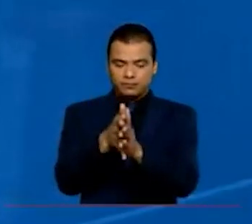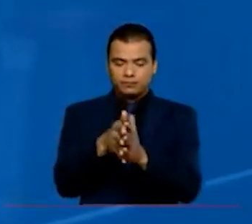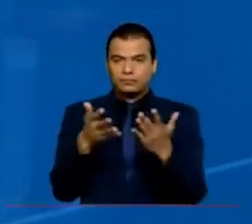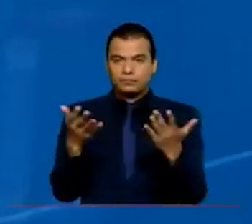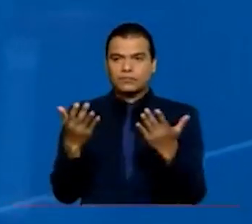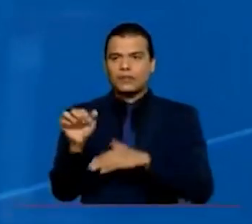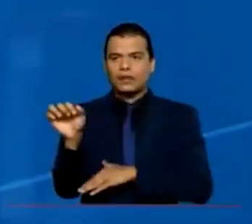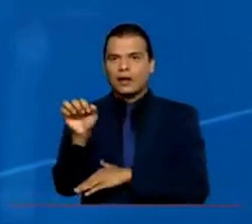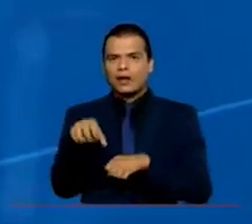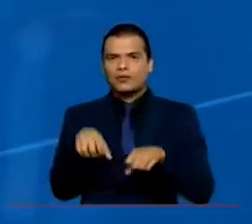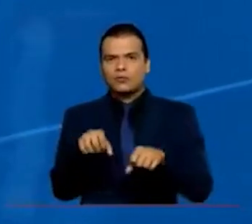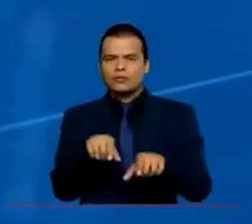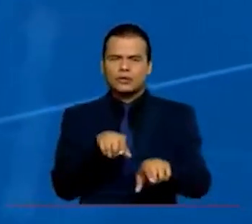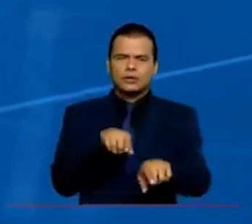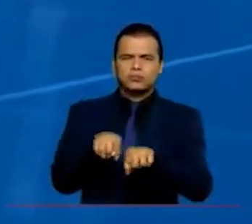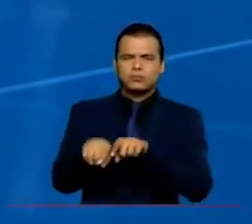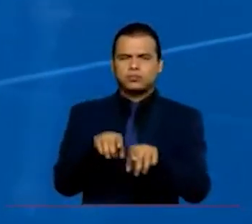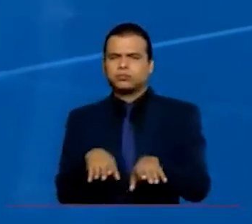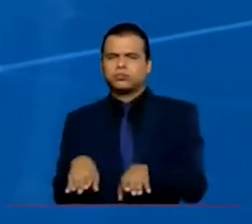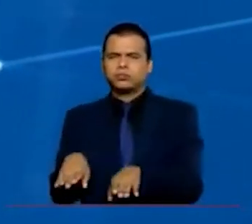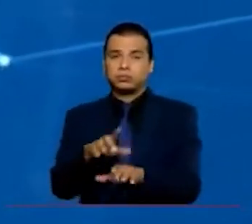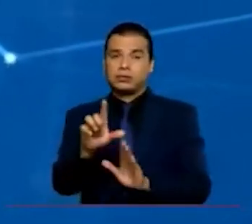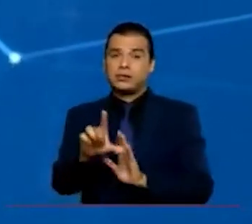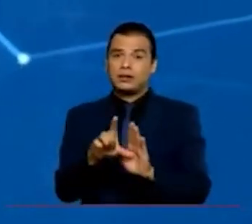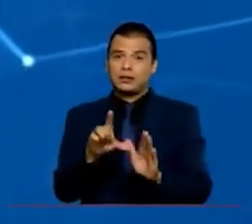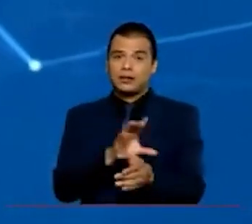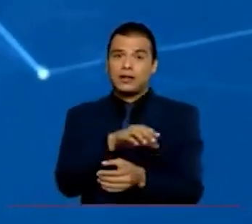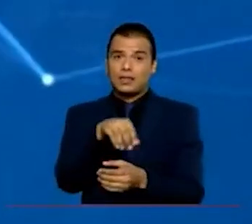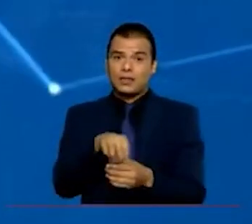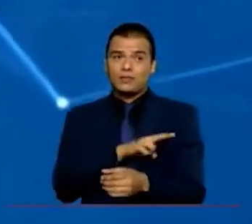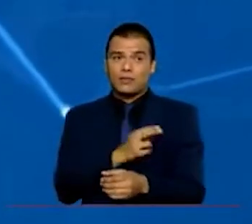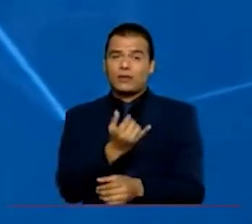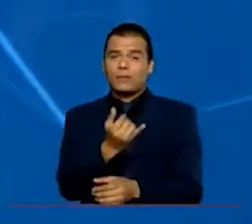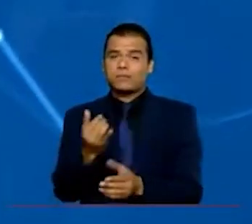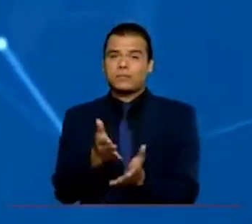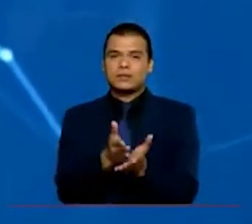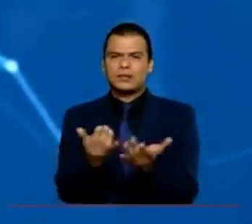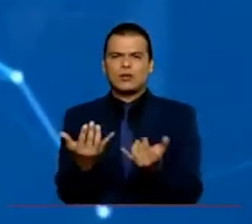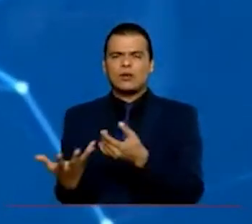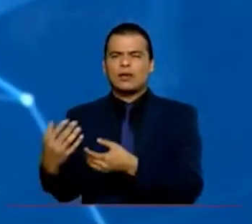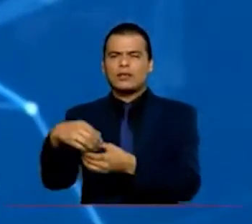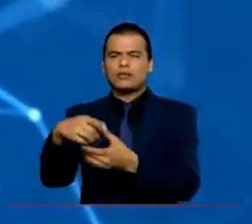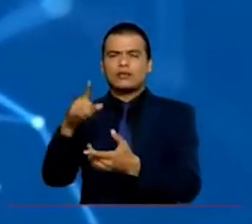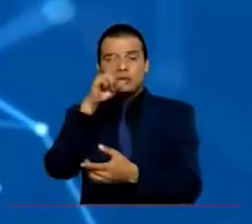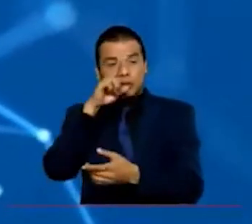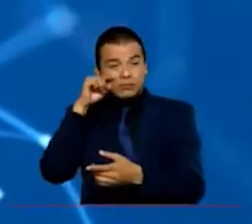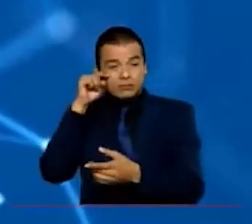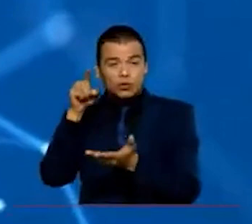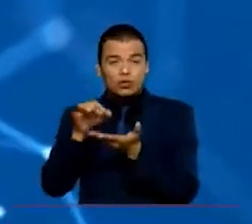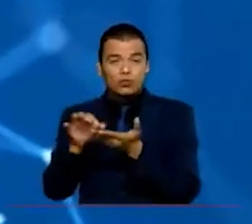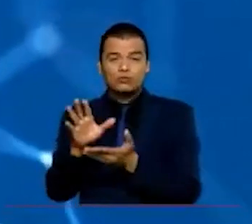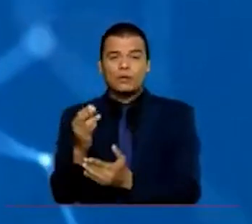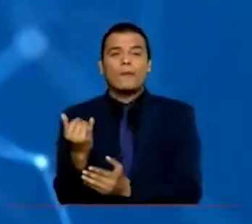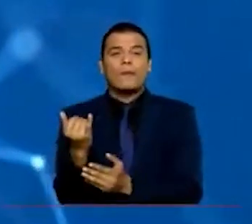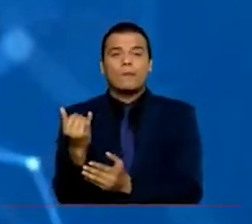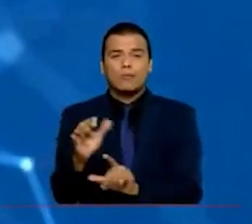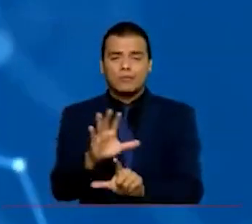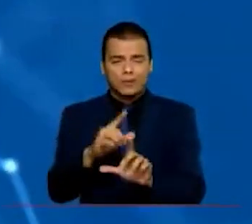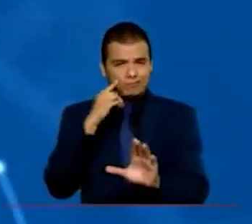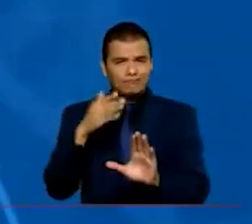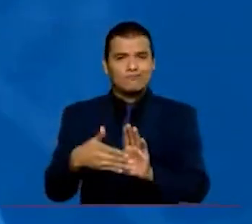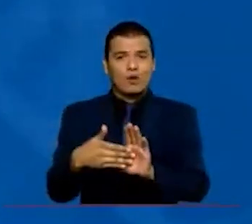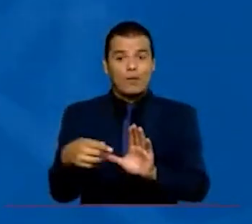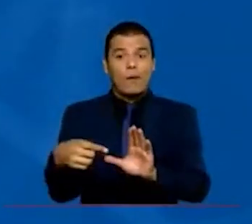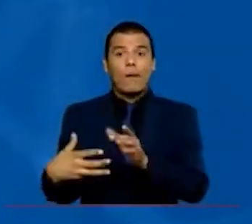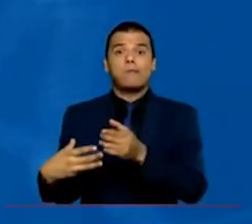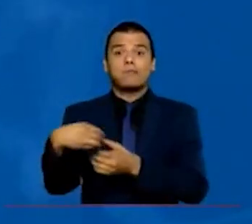Los piques ilegales no paran en el Valle del Cauca y ahora se trasladaron a la zona rural de Candelaria. En video quedó registrado